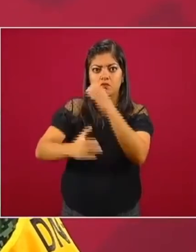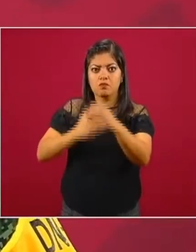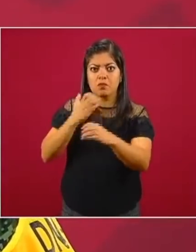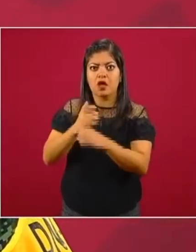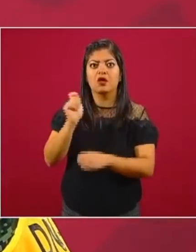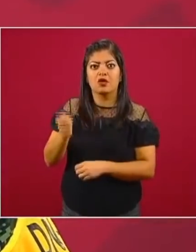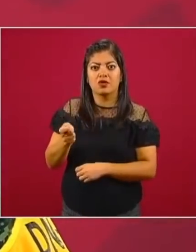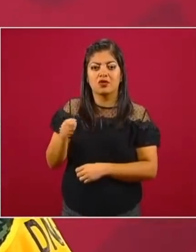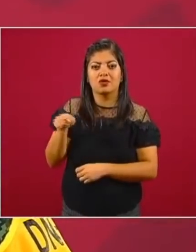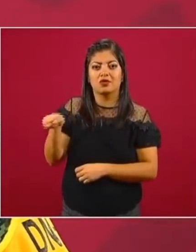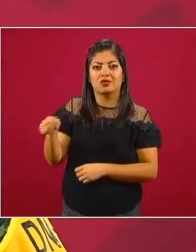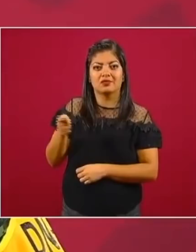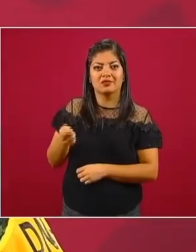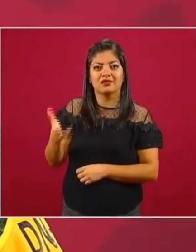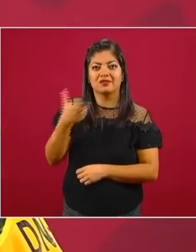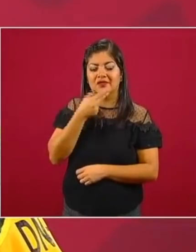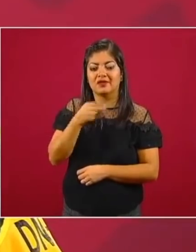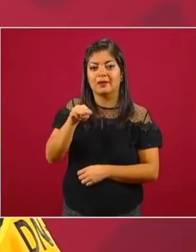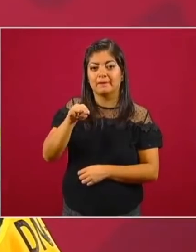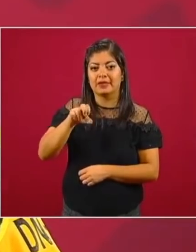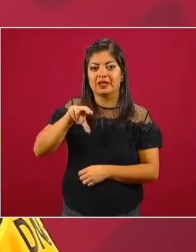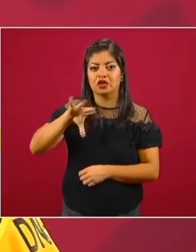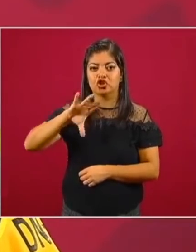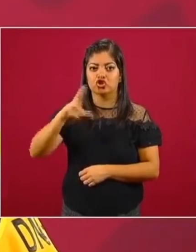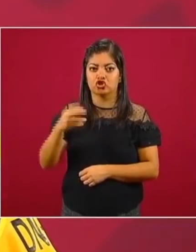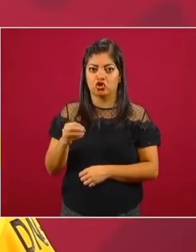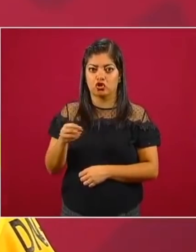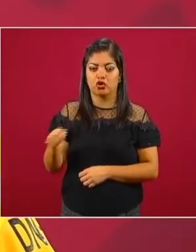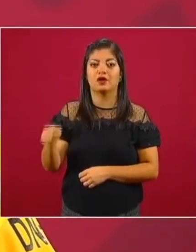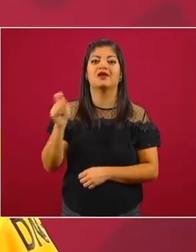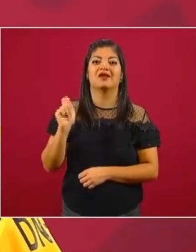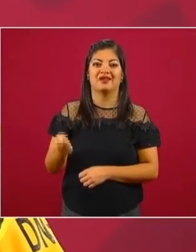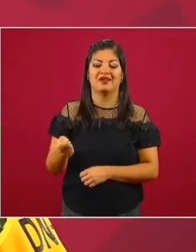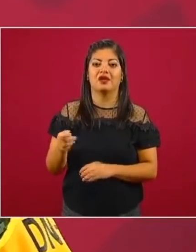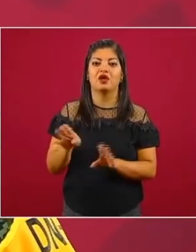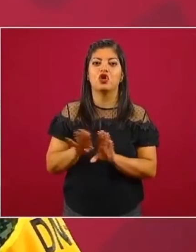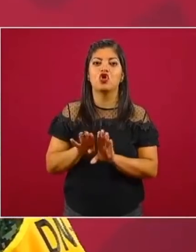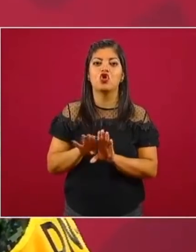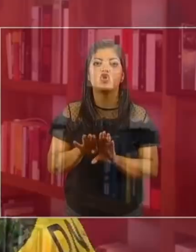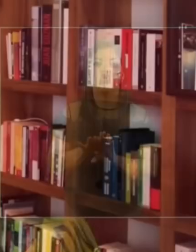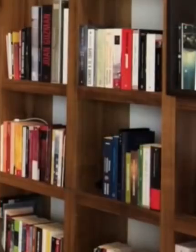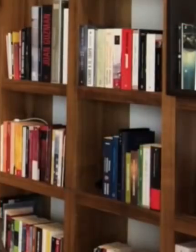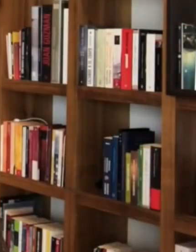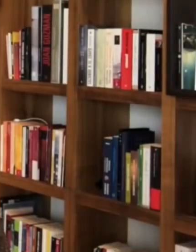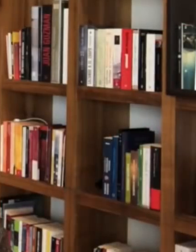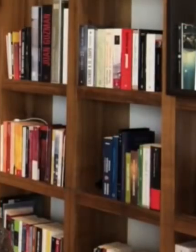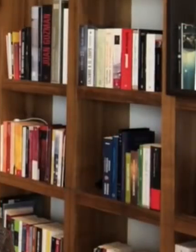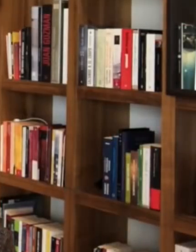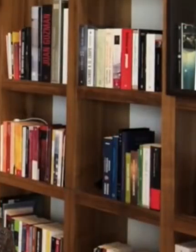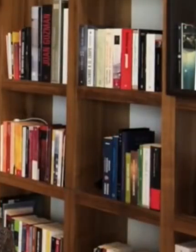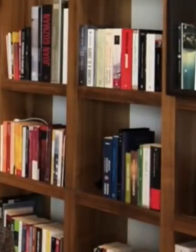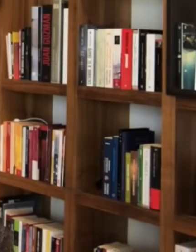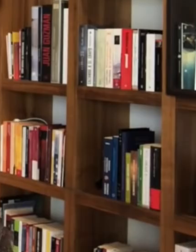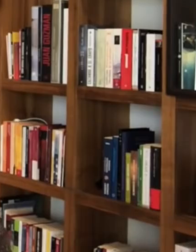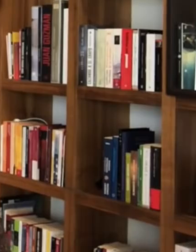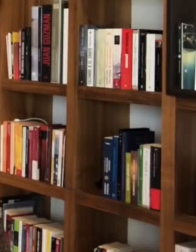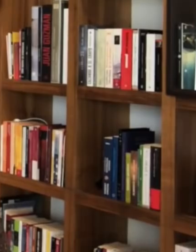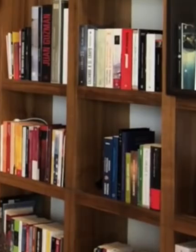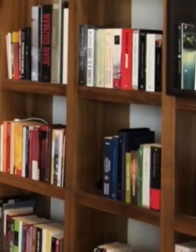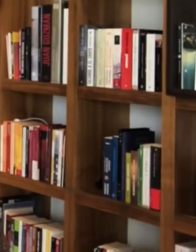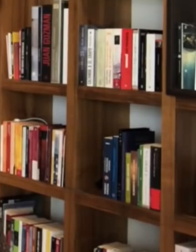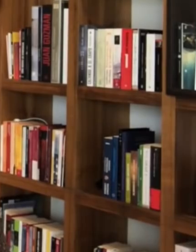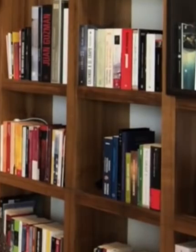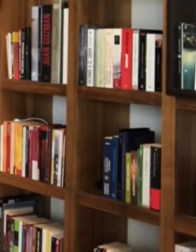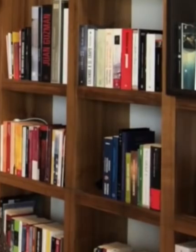vociferando dijo el secretario de la defensa que esto es en respuesta a amenazas del grupo rival identificado como